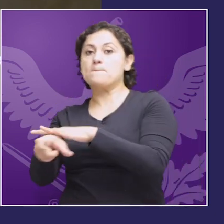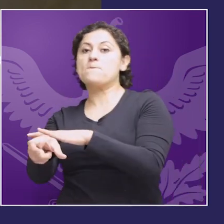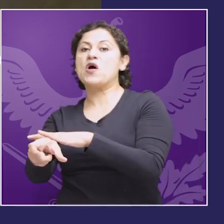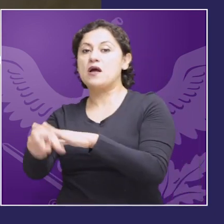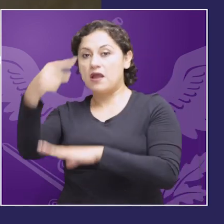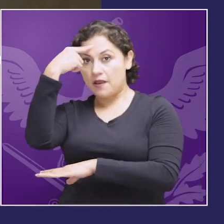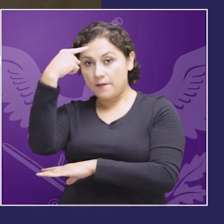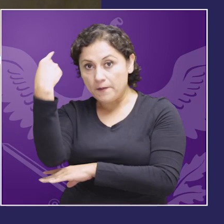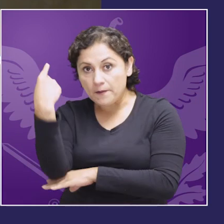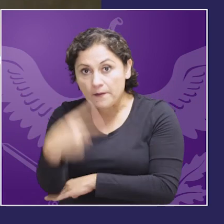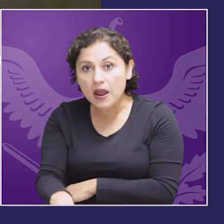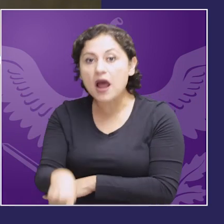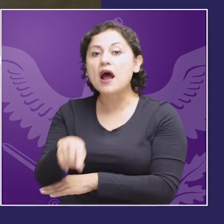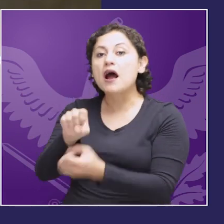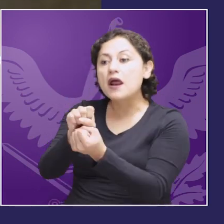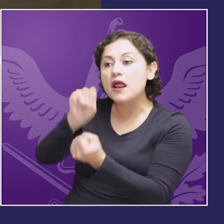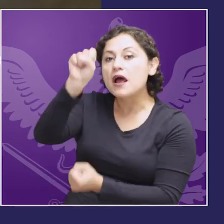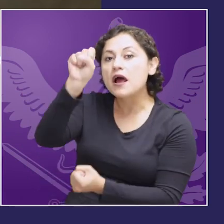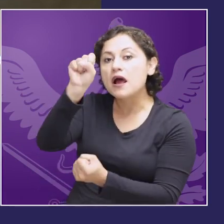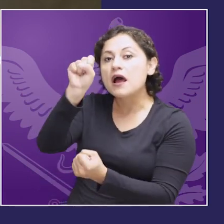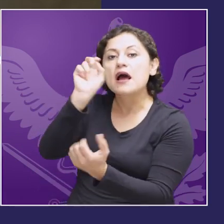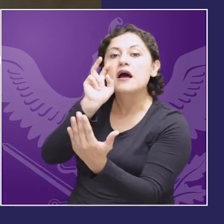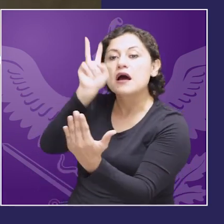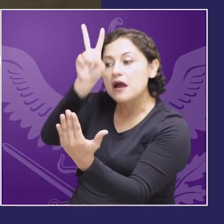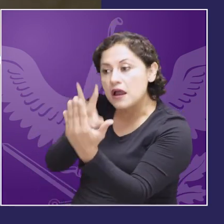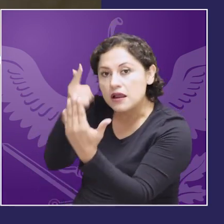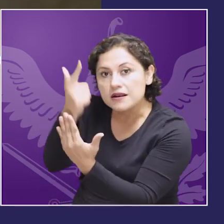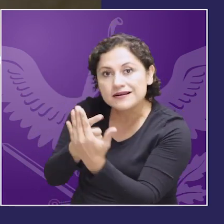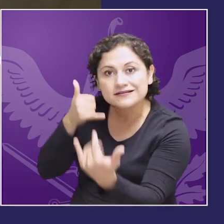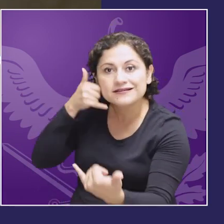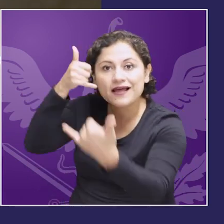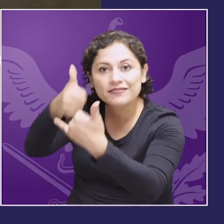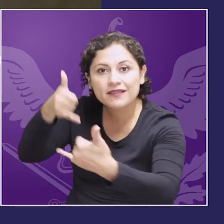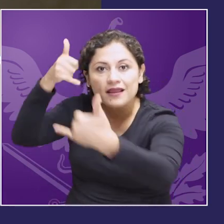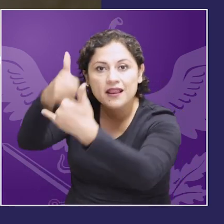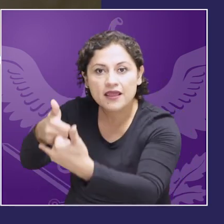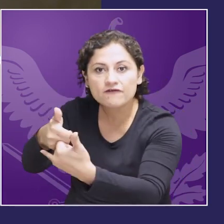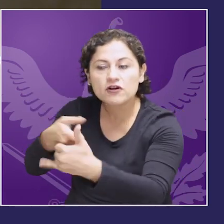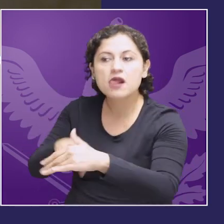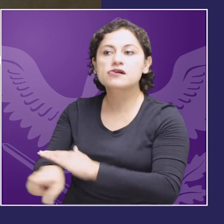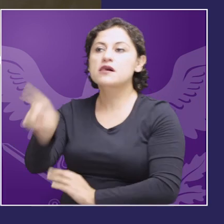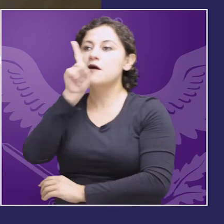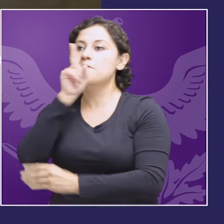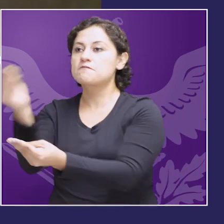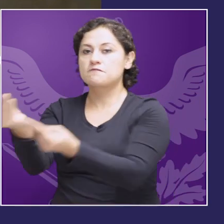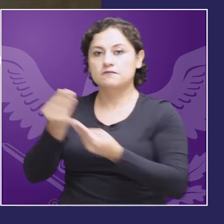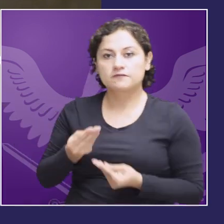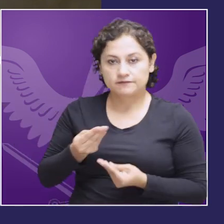Incluso hay el caso de una familia que tuvo que pagar un soborno para